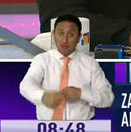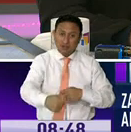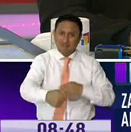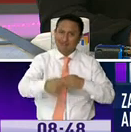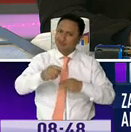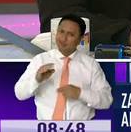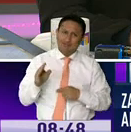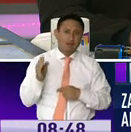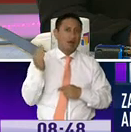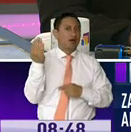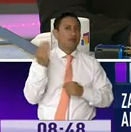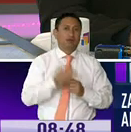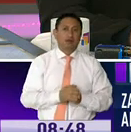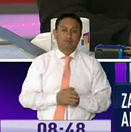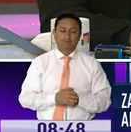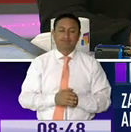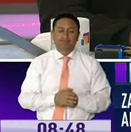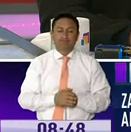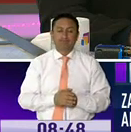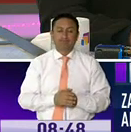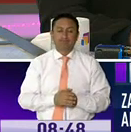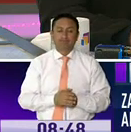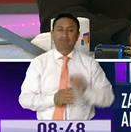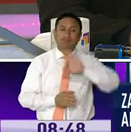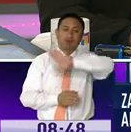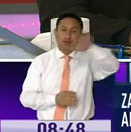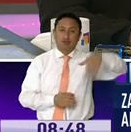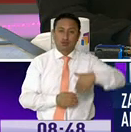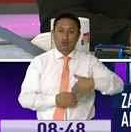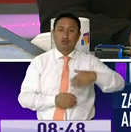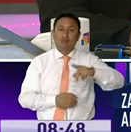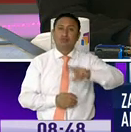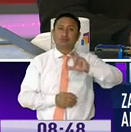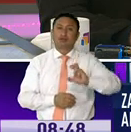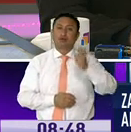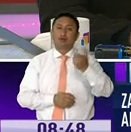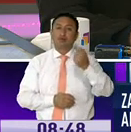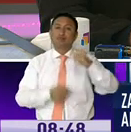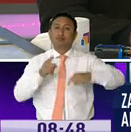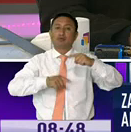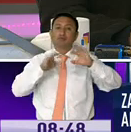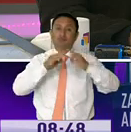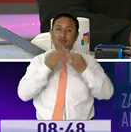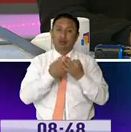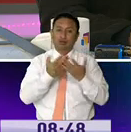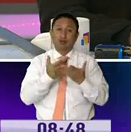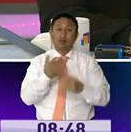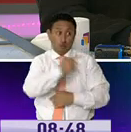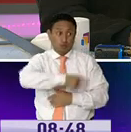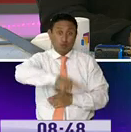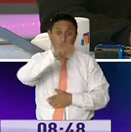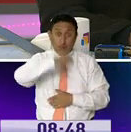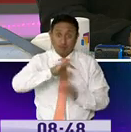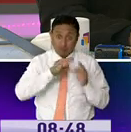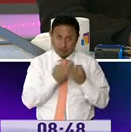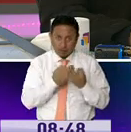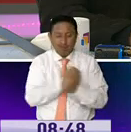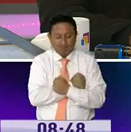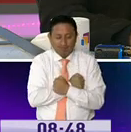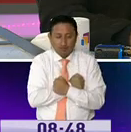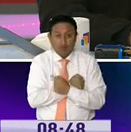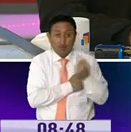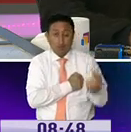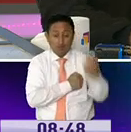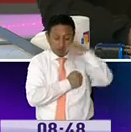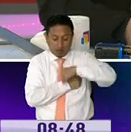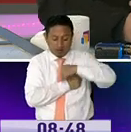pasemos esta crisis. Tenemos que cambiar en muchos factores, inclusive en el tema de amistad y de familia. Así que disfruten los que puedan y nosotros estaremos acá